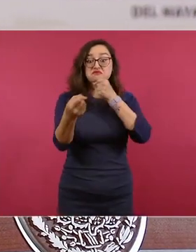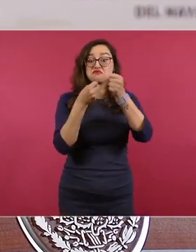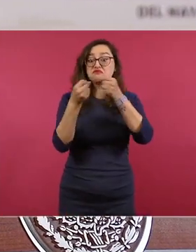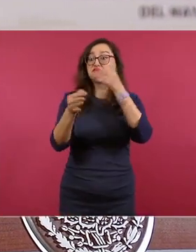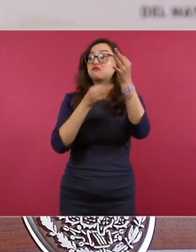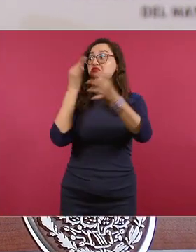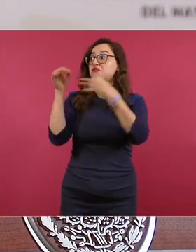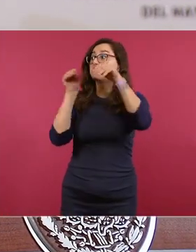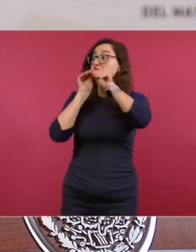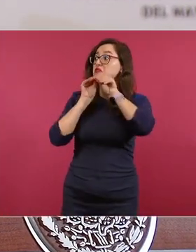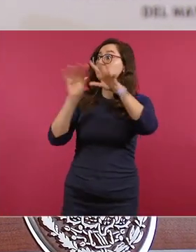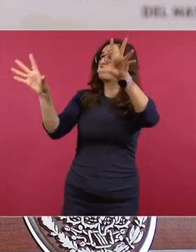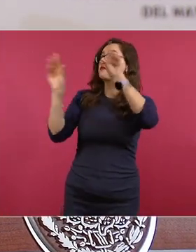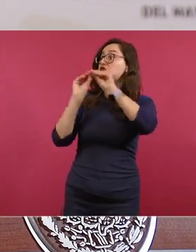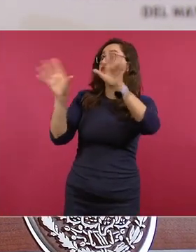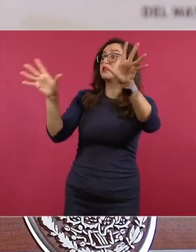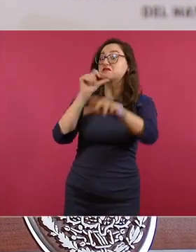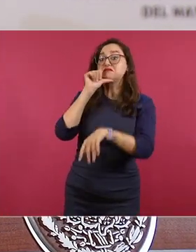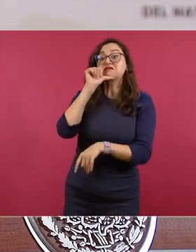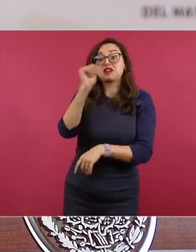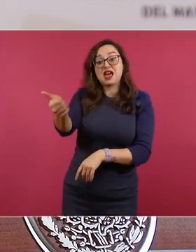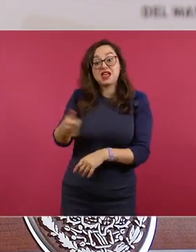de ética,